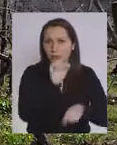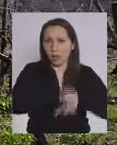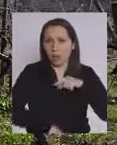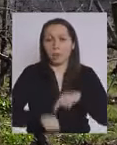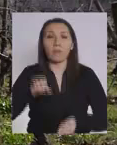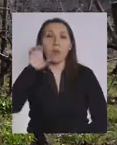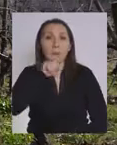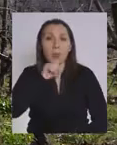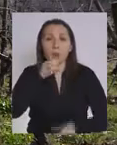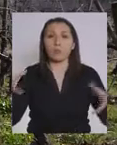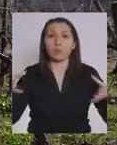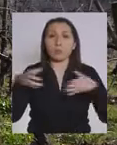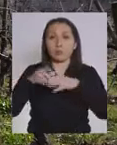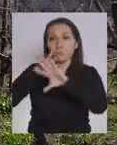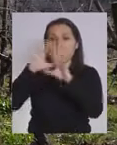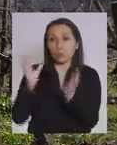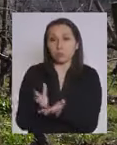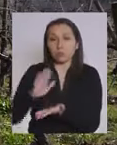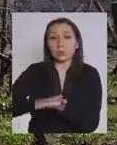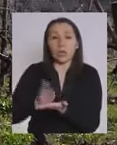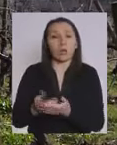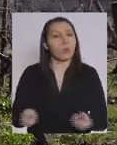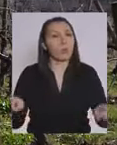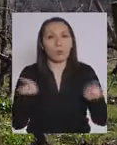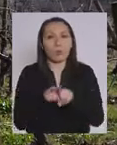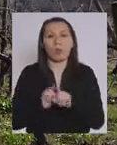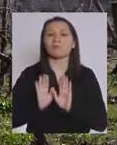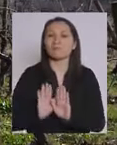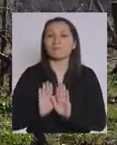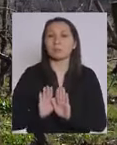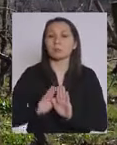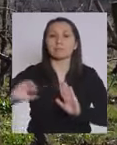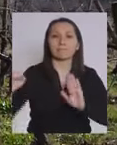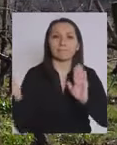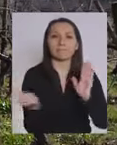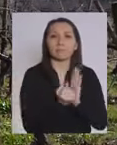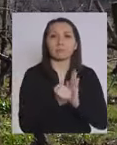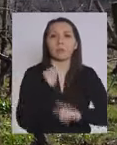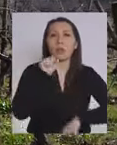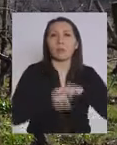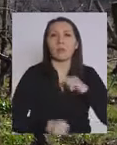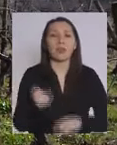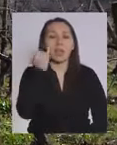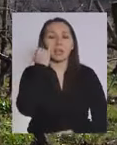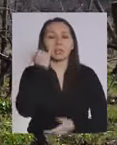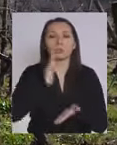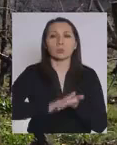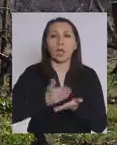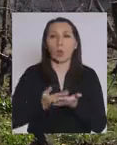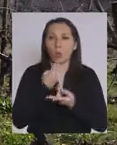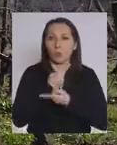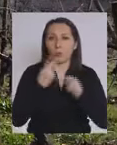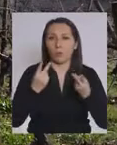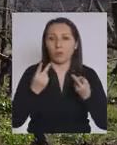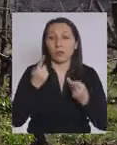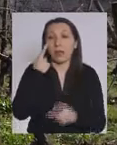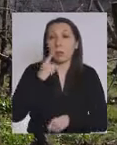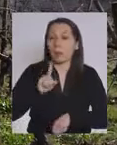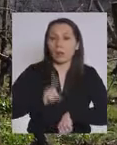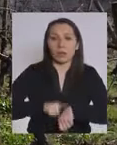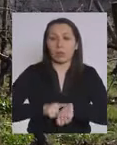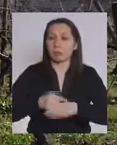y por la organización mundial de la salud igualmente se debe esperar su certificación en el instituto de salud pública pero el